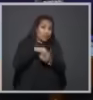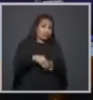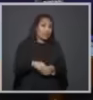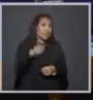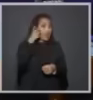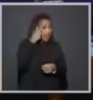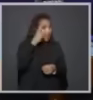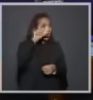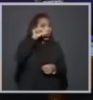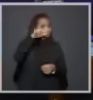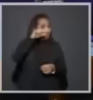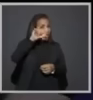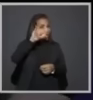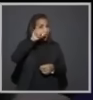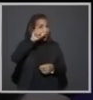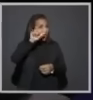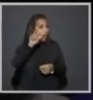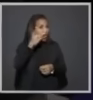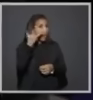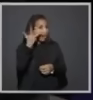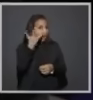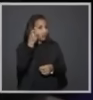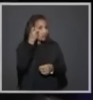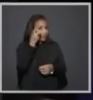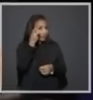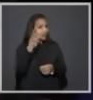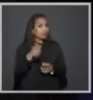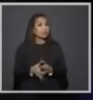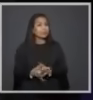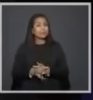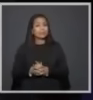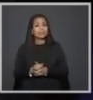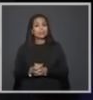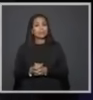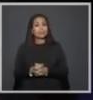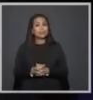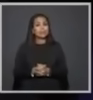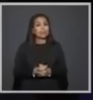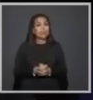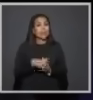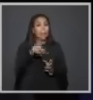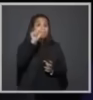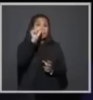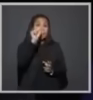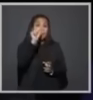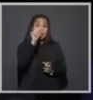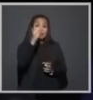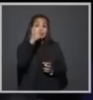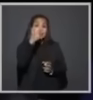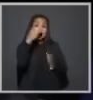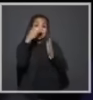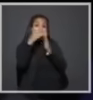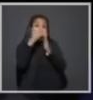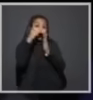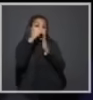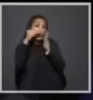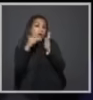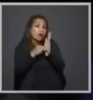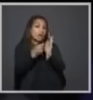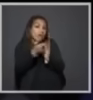con Anaya. Y saben, llegó a ser esa partida de 26,000 millones de pesos.